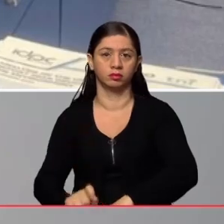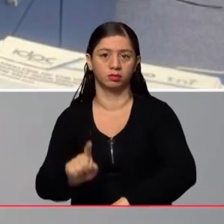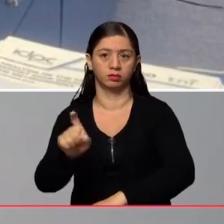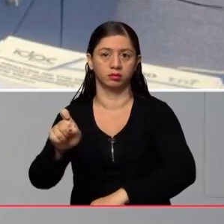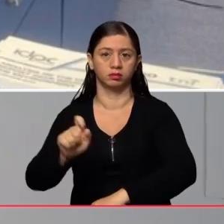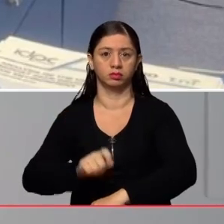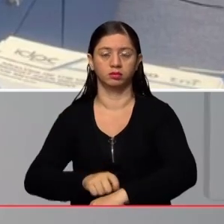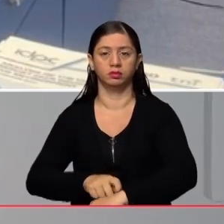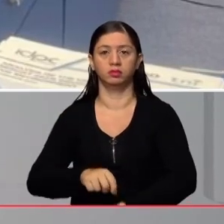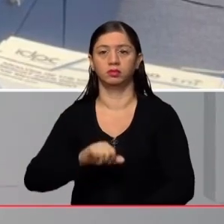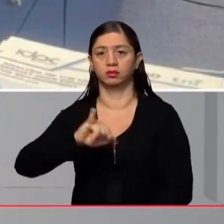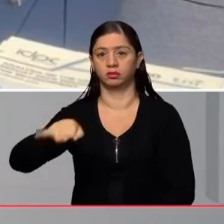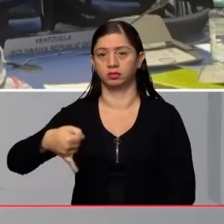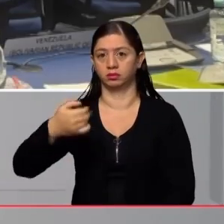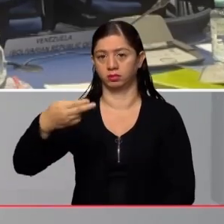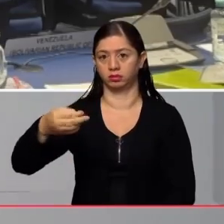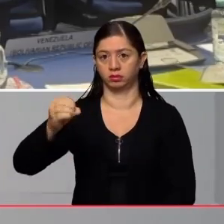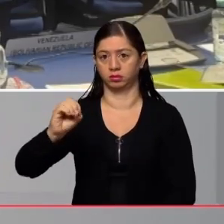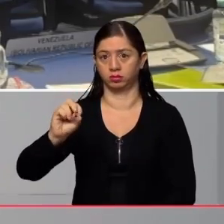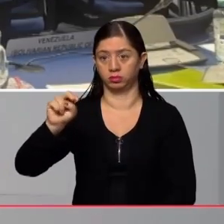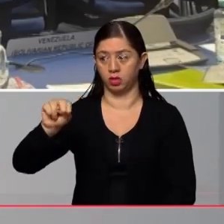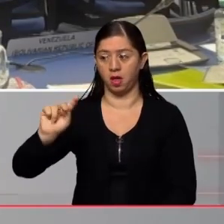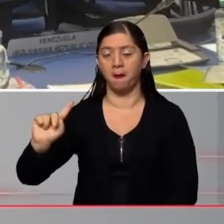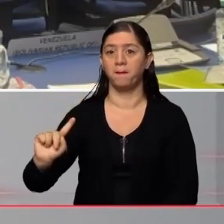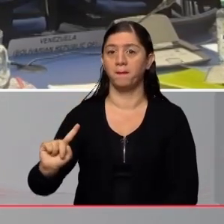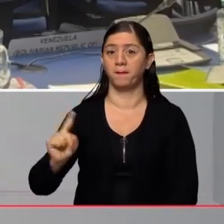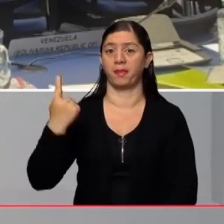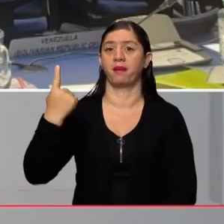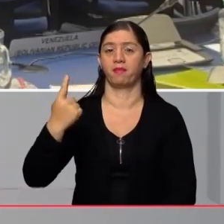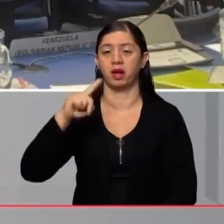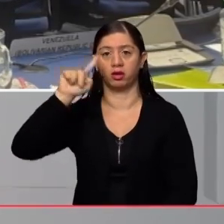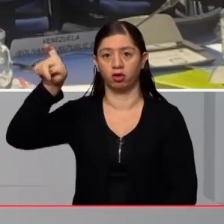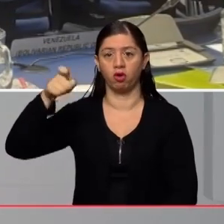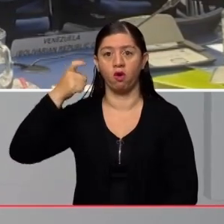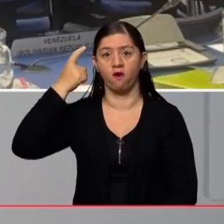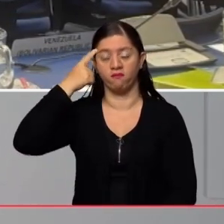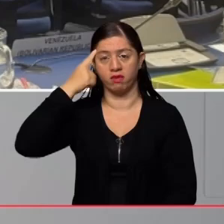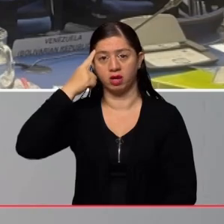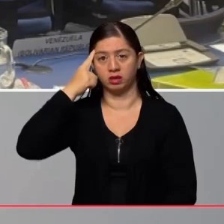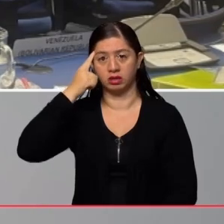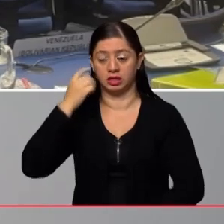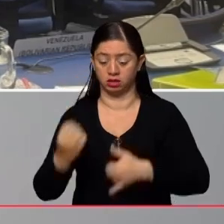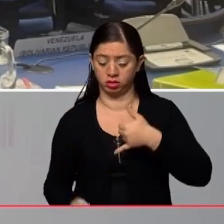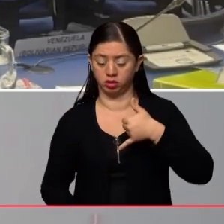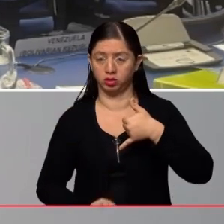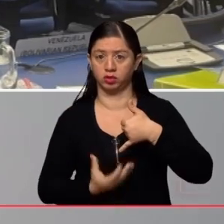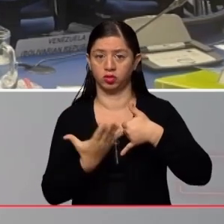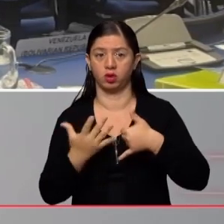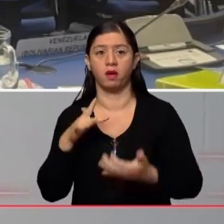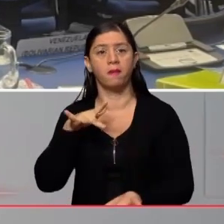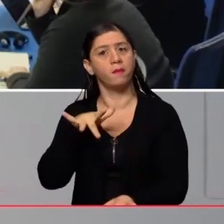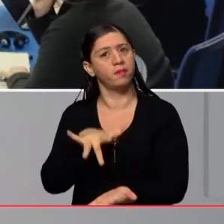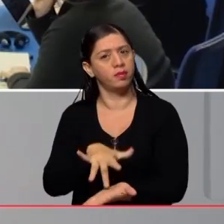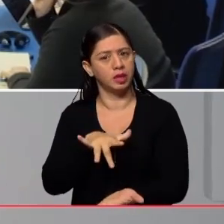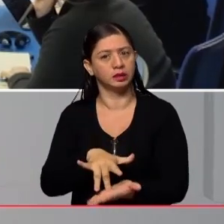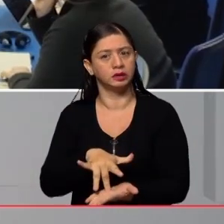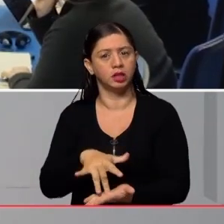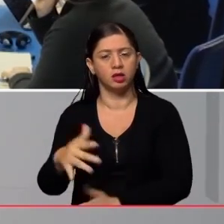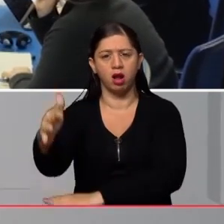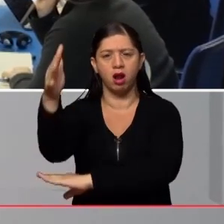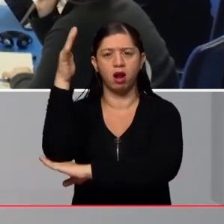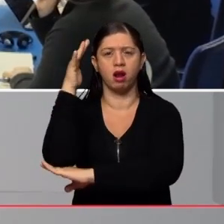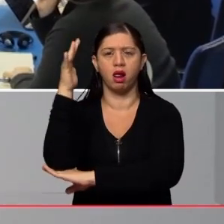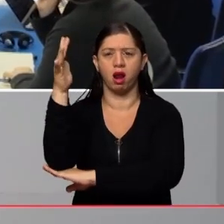John Rojas es el primer mandatario en la historia de su departamento y del suroccidente del país en participar como expositor